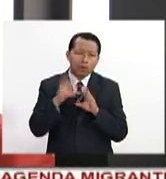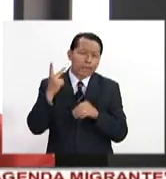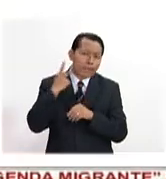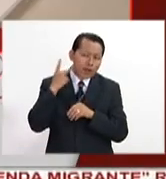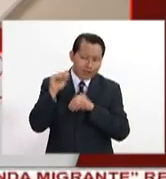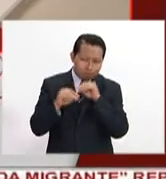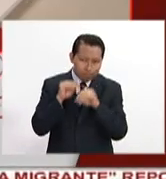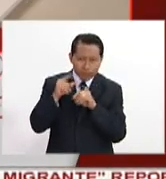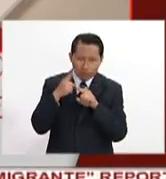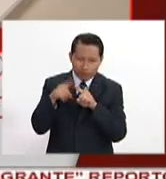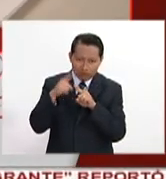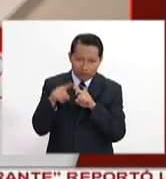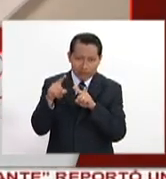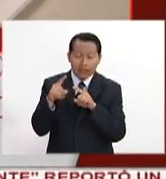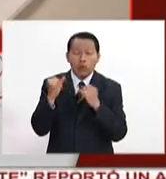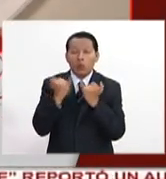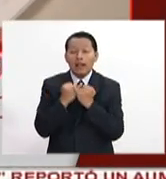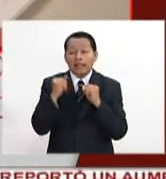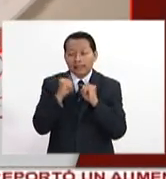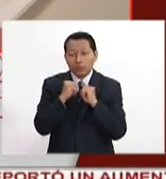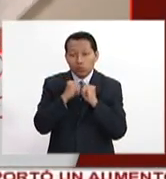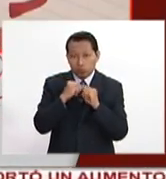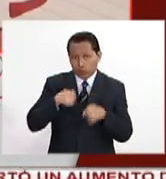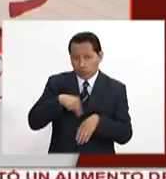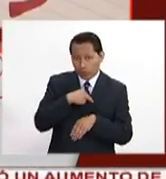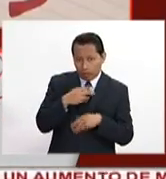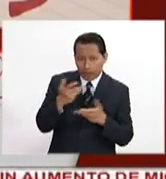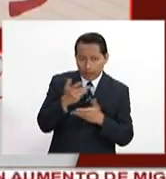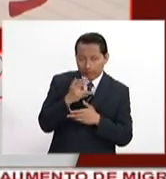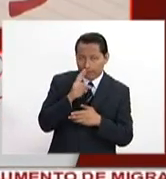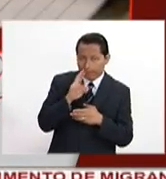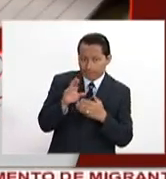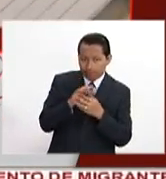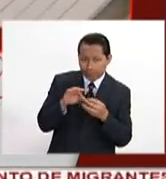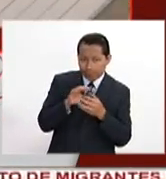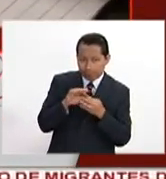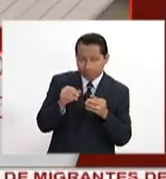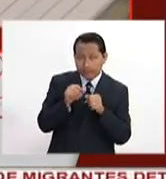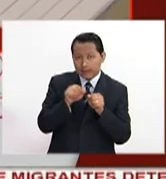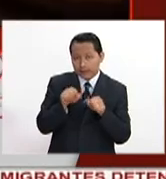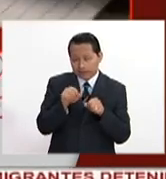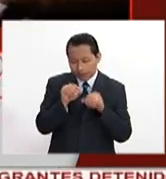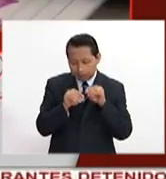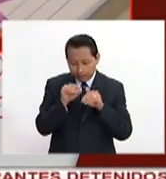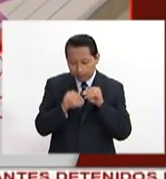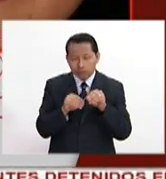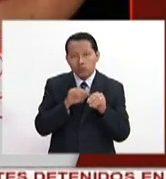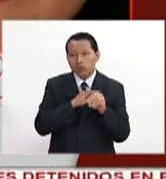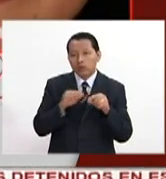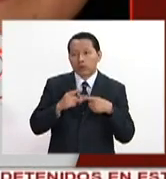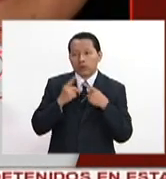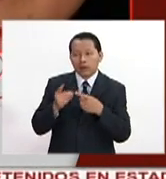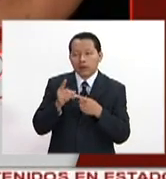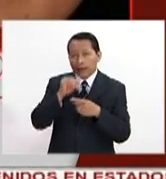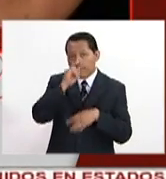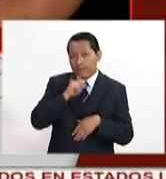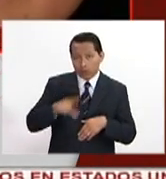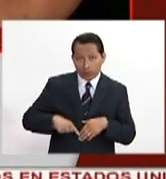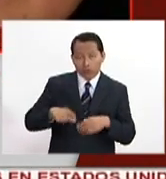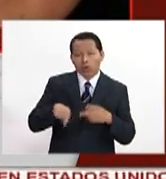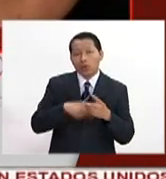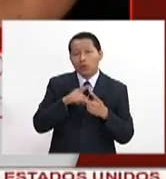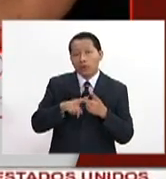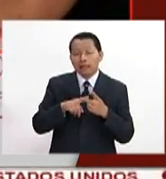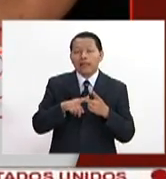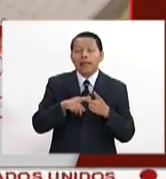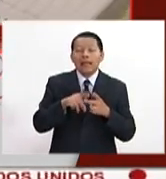pública. Al mismo tiempo, en el instituto vamos a generar estos resultados, los vamos a sistematizar y los entregaremos tanto a la Jefatura de Gobierno como a las 16